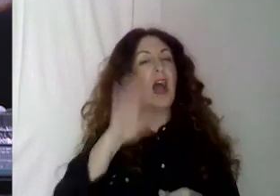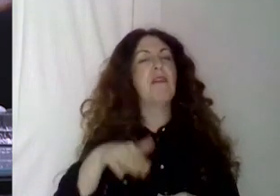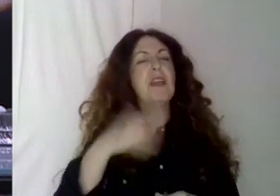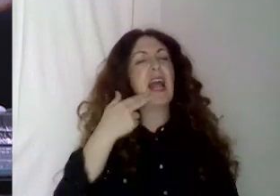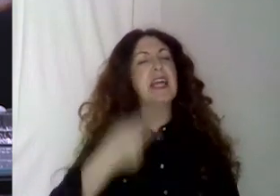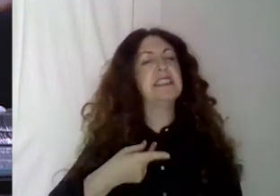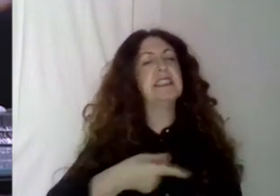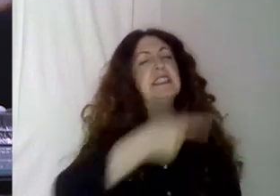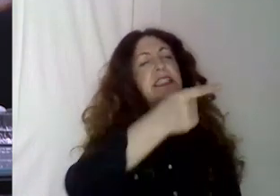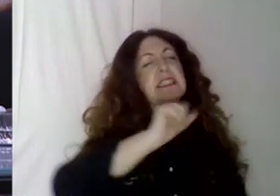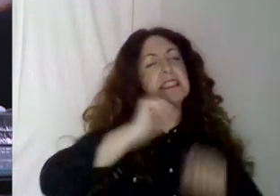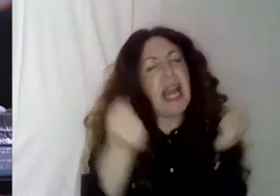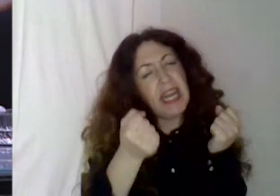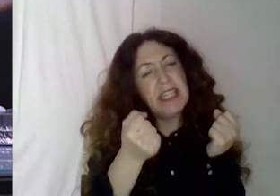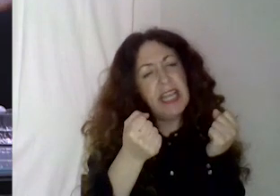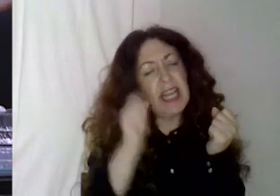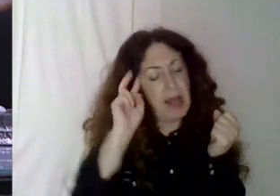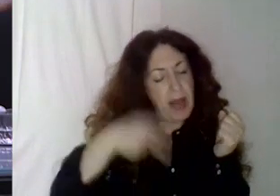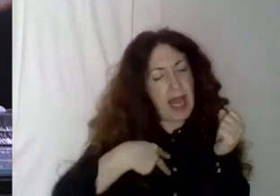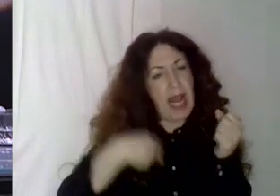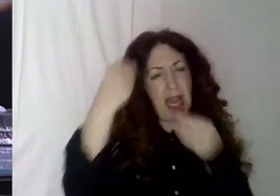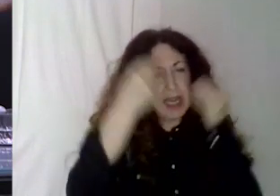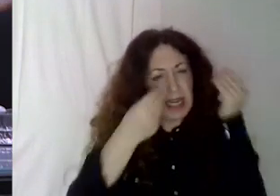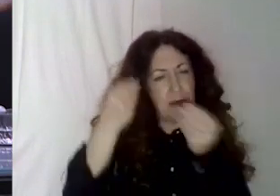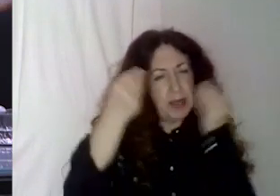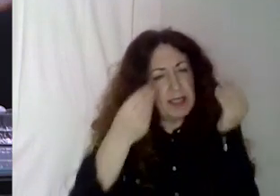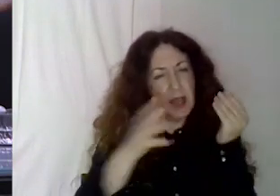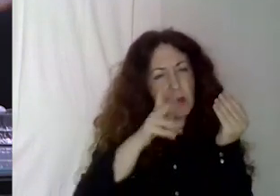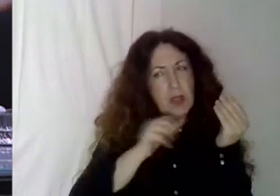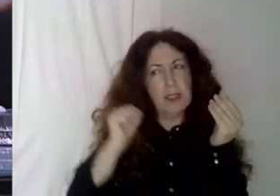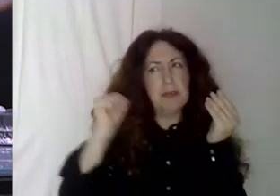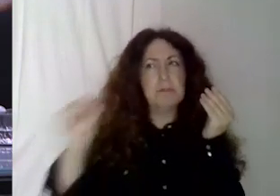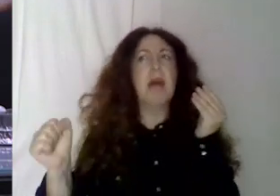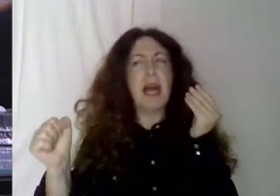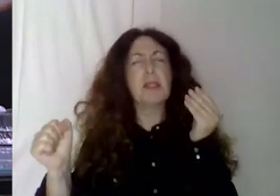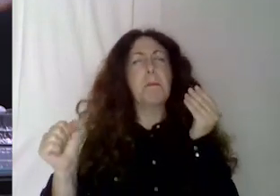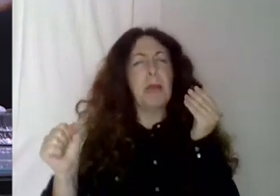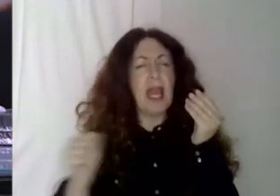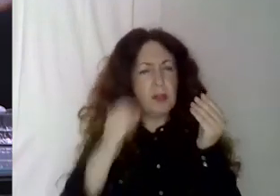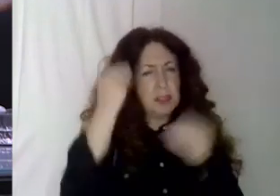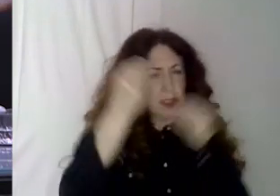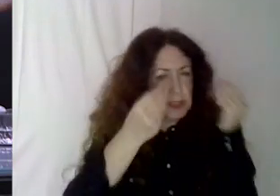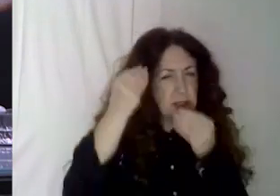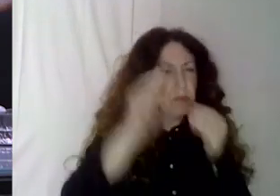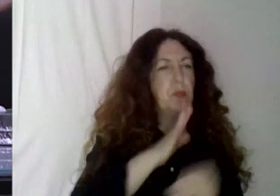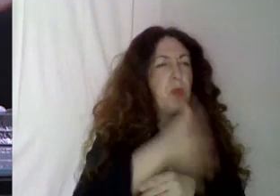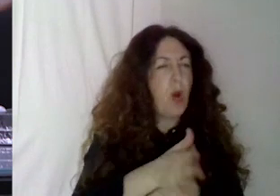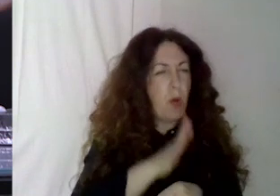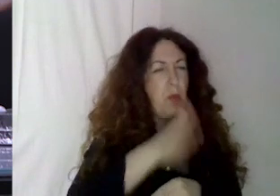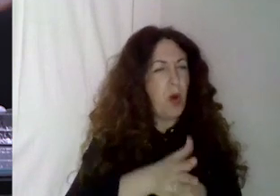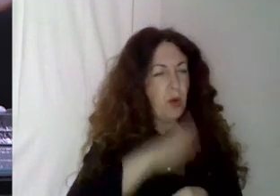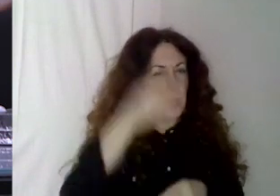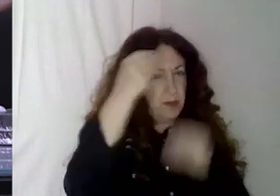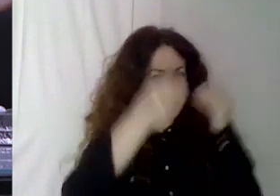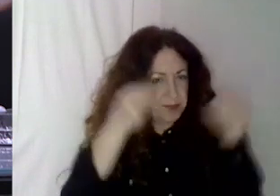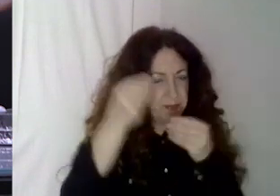a ese Gesualdo que yo imagino, porque siempre estamos, yo siempre me imagino las reyertas de Caravaggio, las reyertas gay de Caravaggio además, ¿no? Porque,